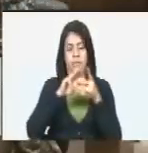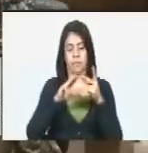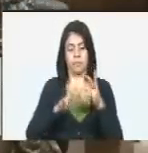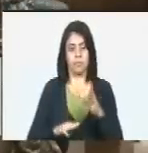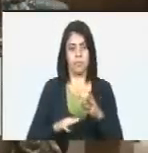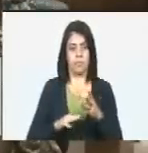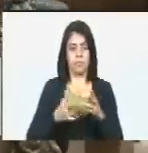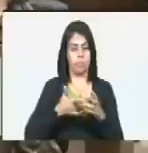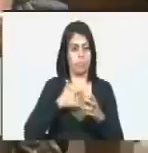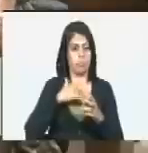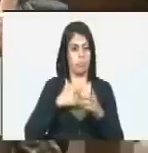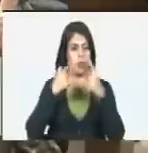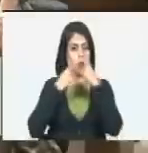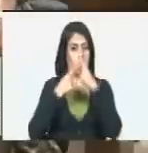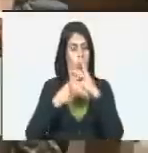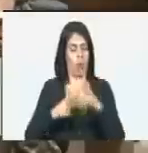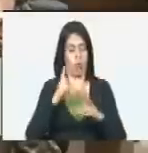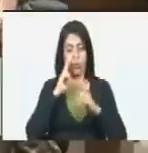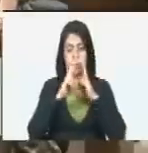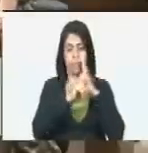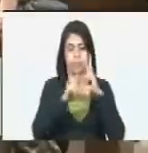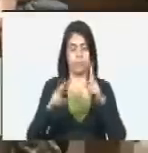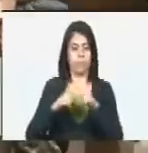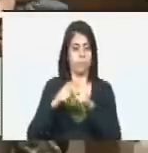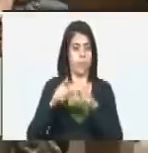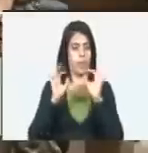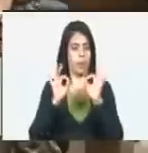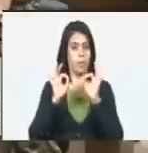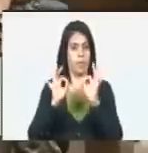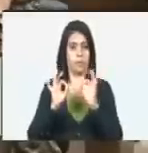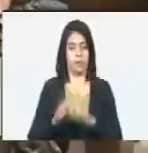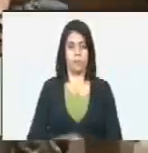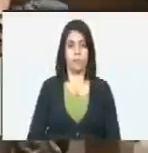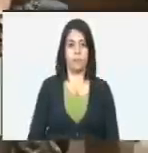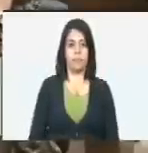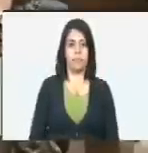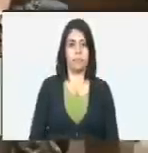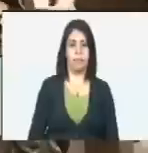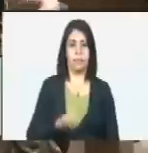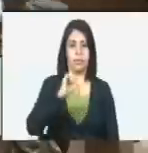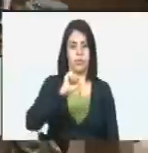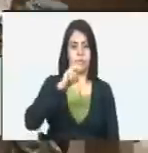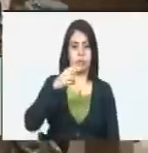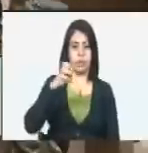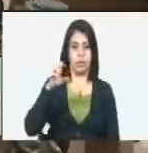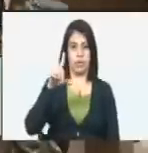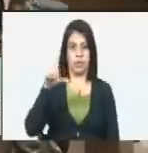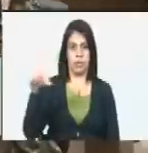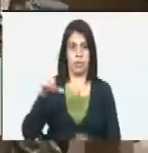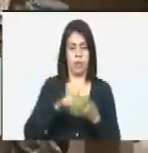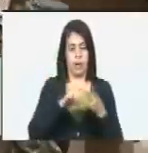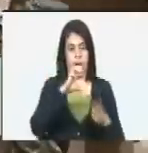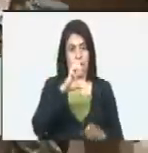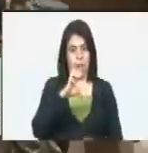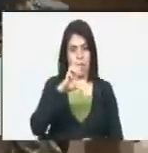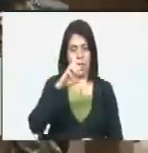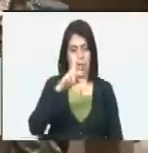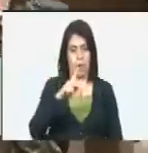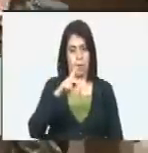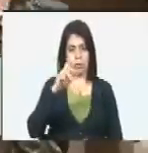otros aspectos. En particular, la Shell, en particular la ExxonMobil,